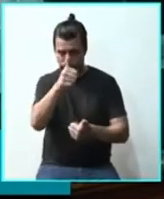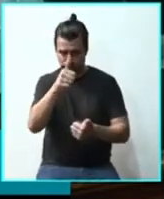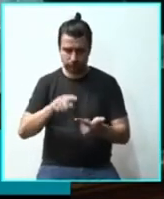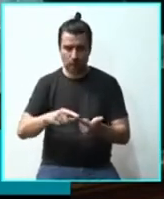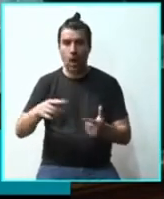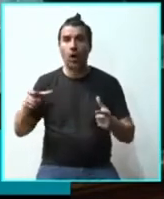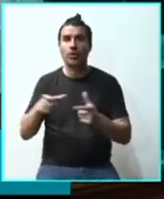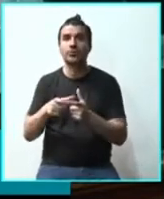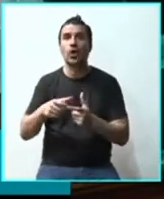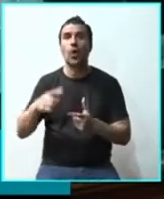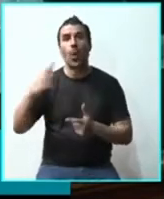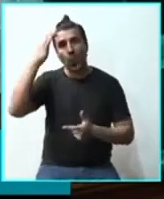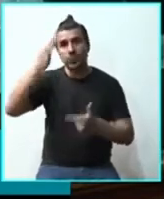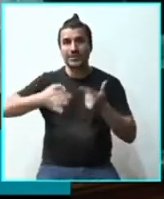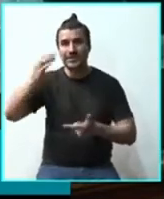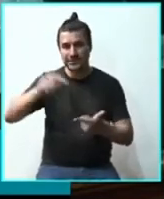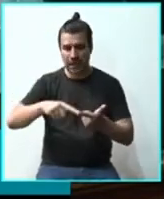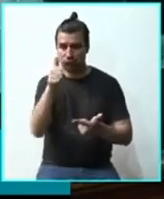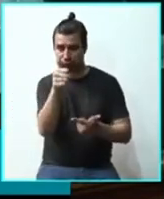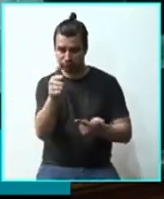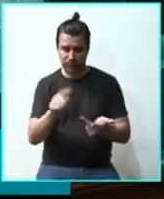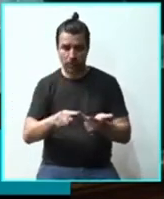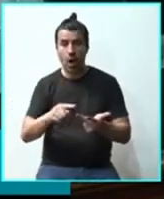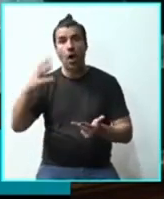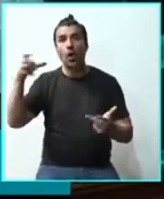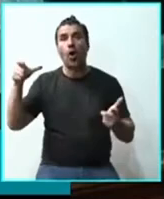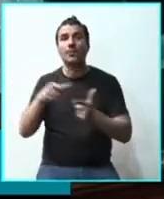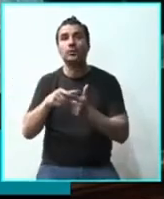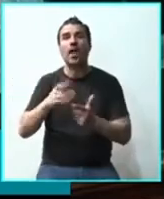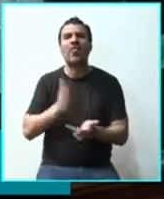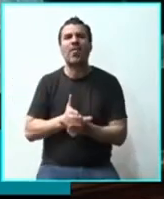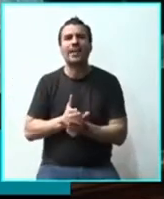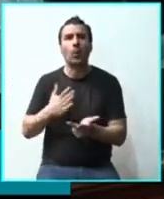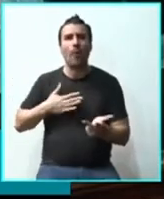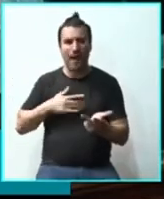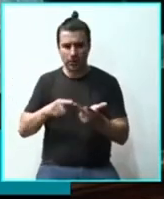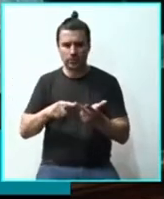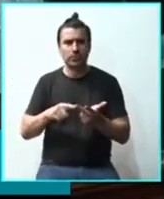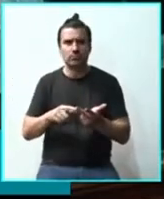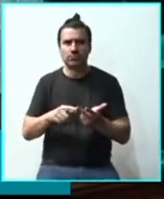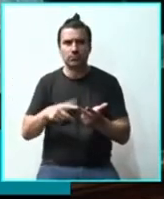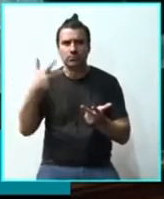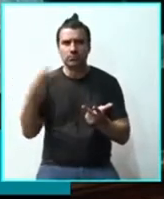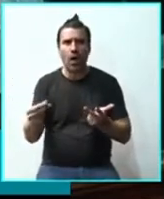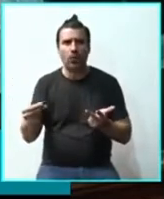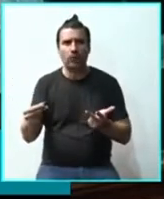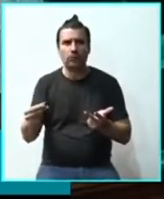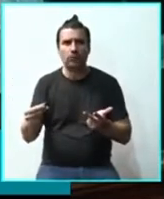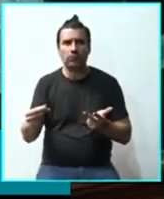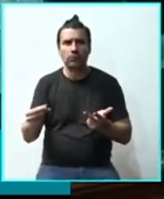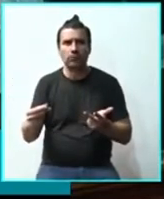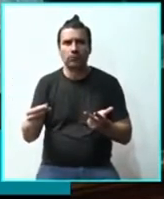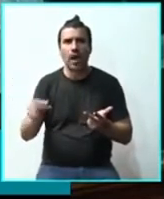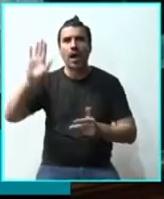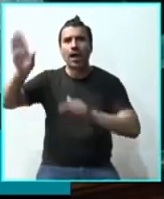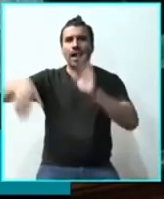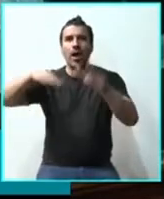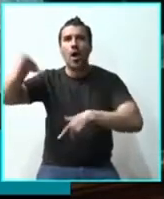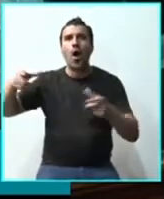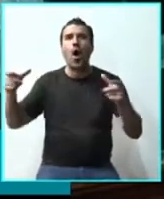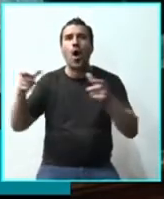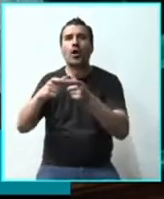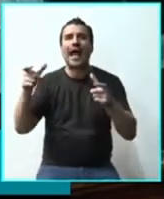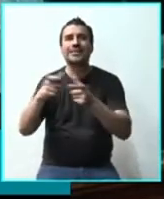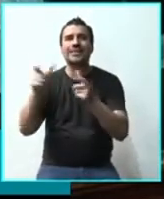bien. Faltaba que lo vea Derechos Humanos. ¿Cómo se negaron a realizar la reunión para recibir a las organizaciones de la sociedad civil en